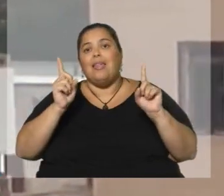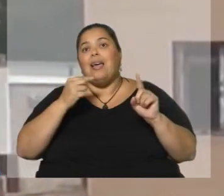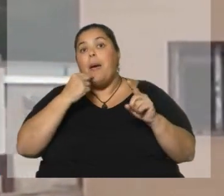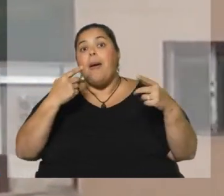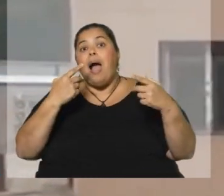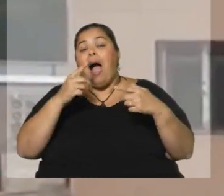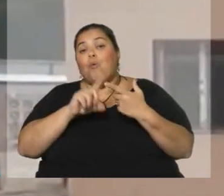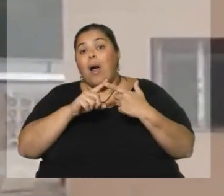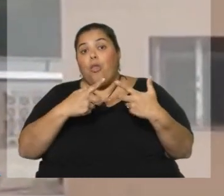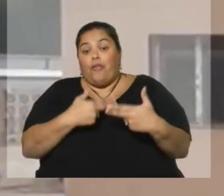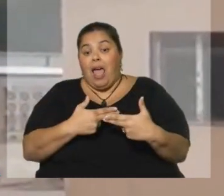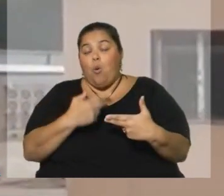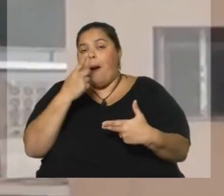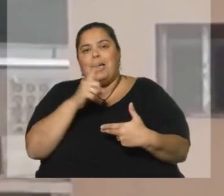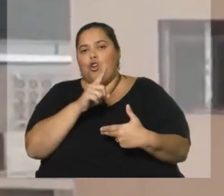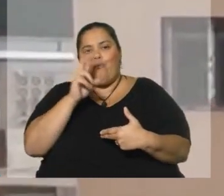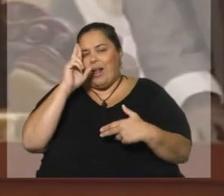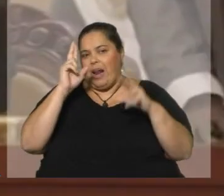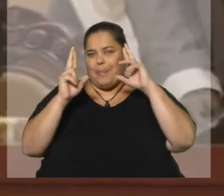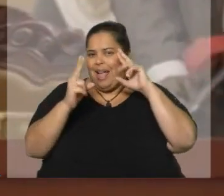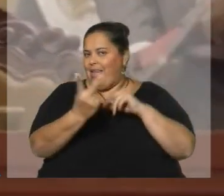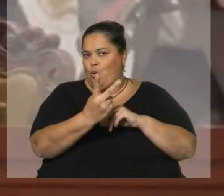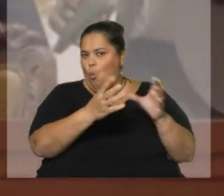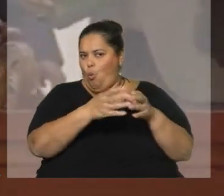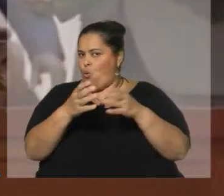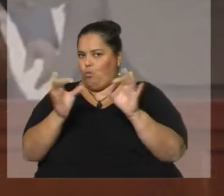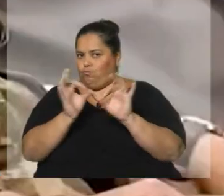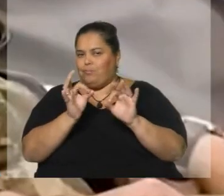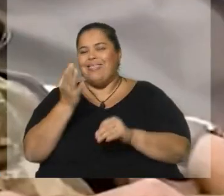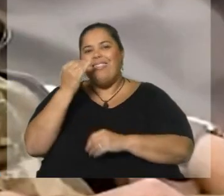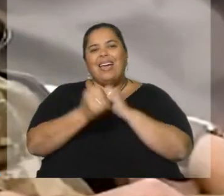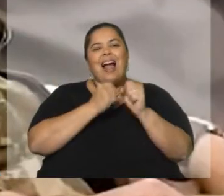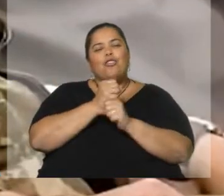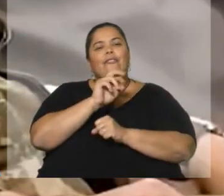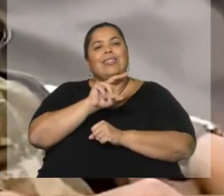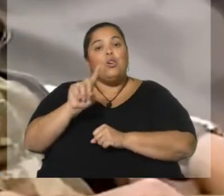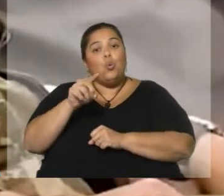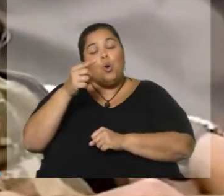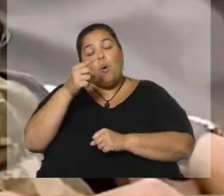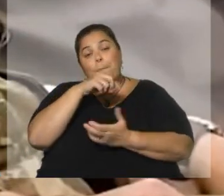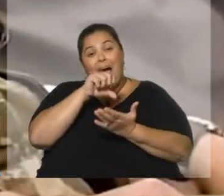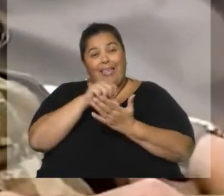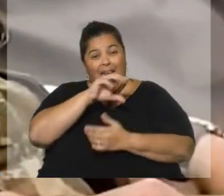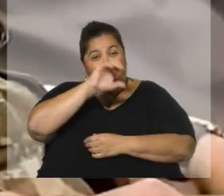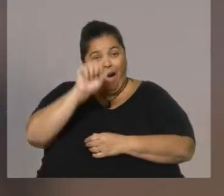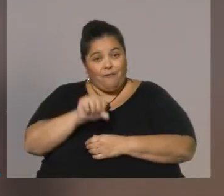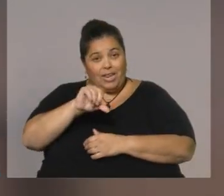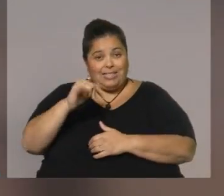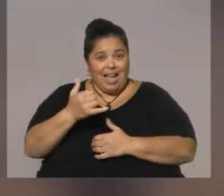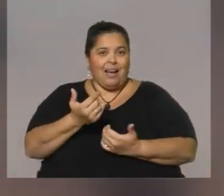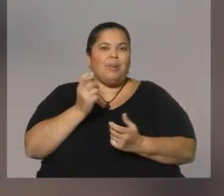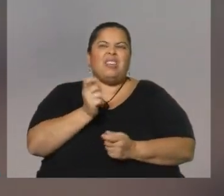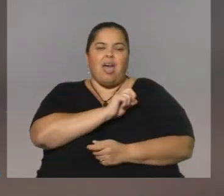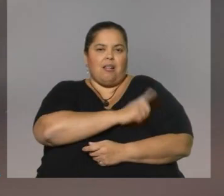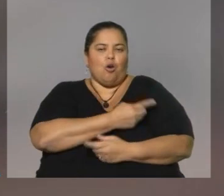el domingo, que no fue respetada por ninguno de los bandos. Desde el año 2021, el país africano estaba gobernado por una junta liderada por el general